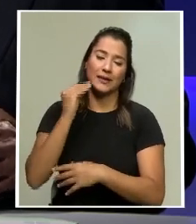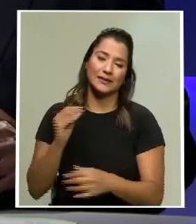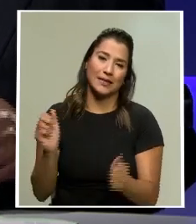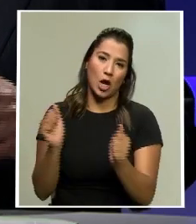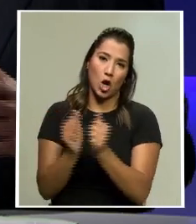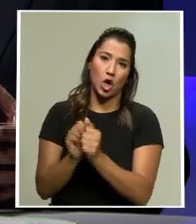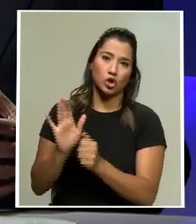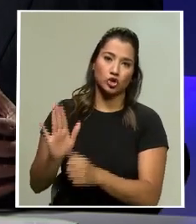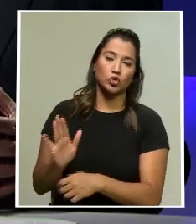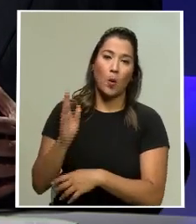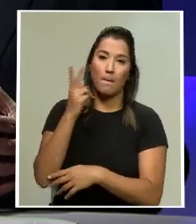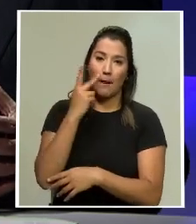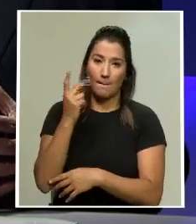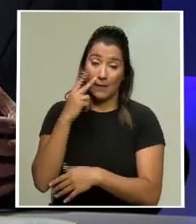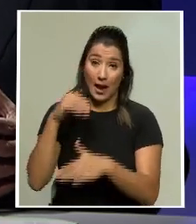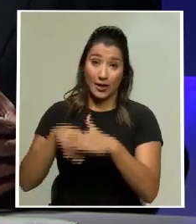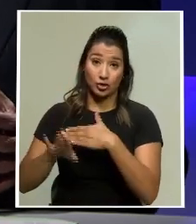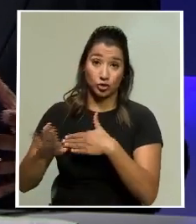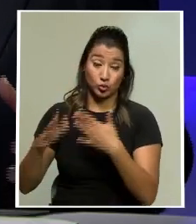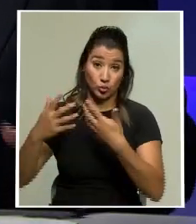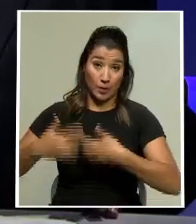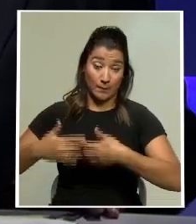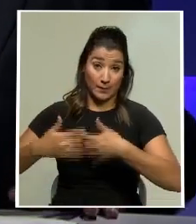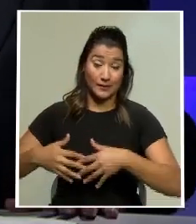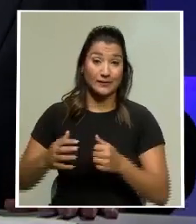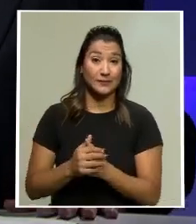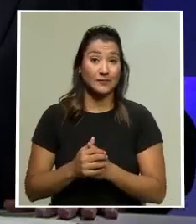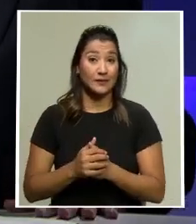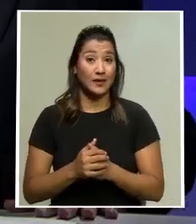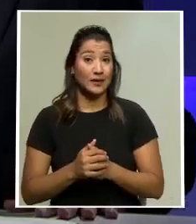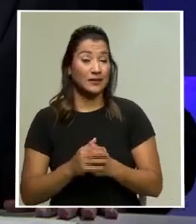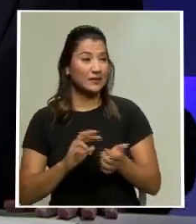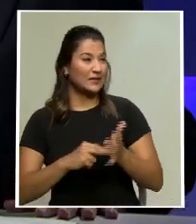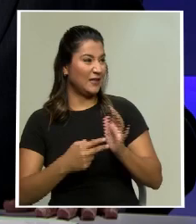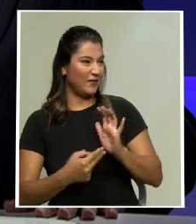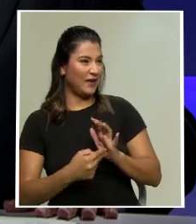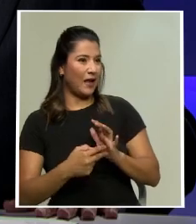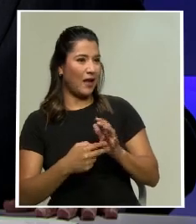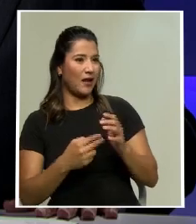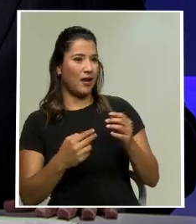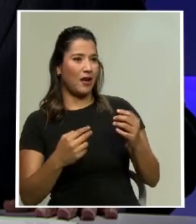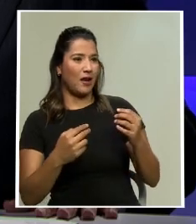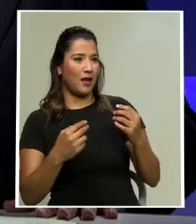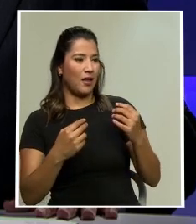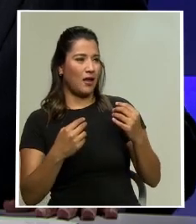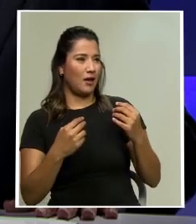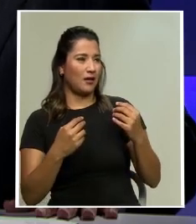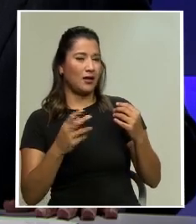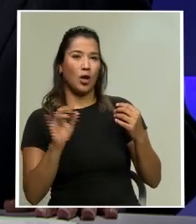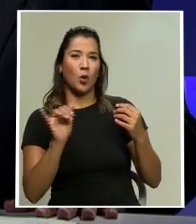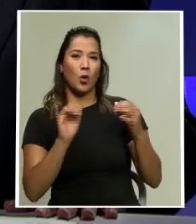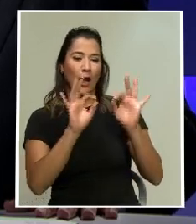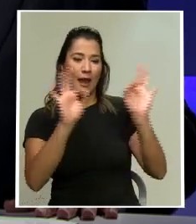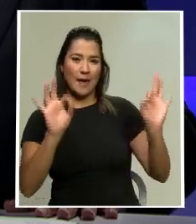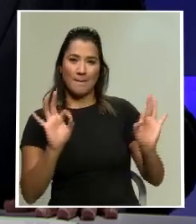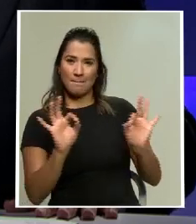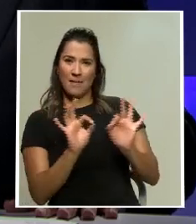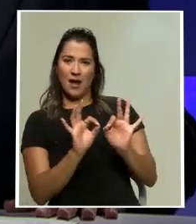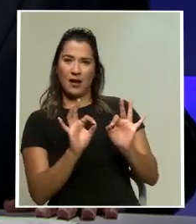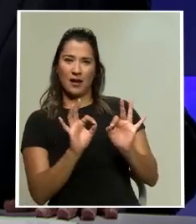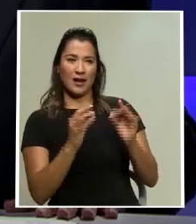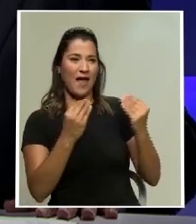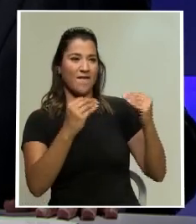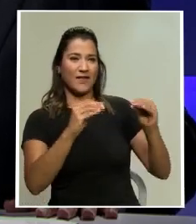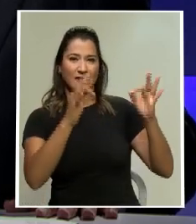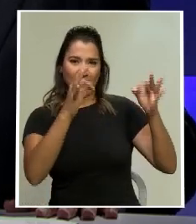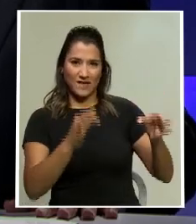como publicista. ¿Se vende bien Bukele, en tu opinión? En un sector